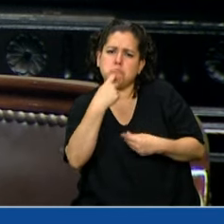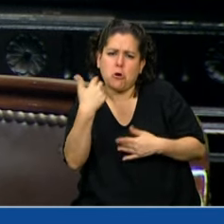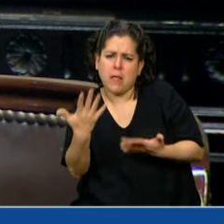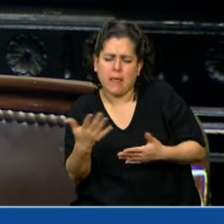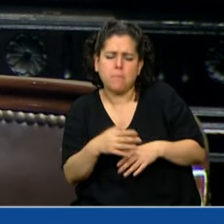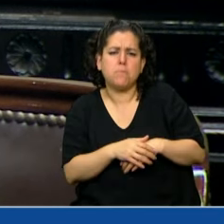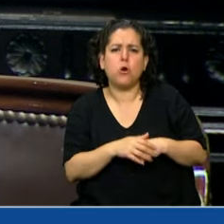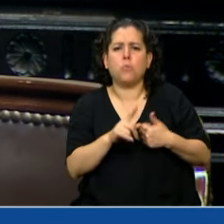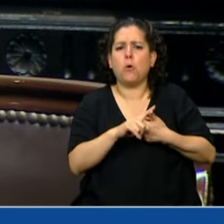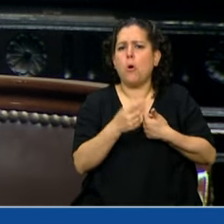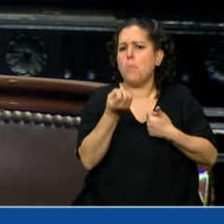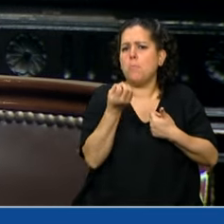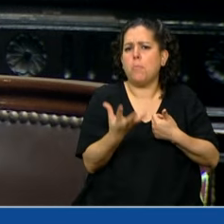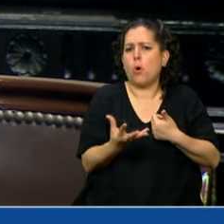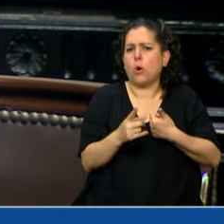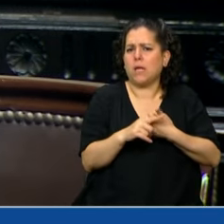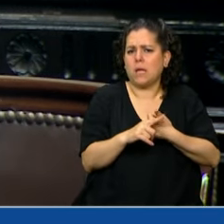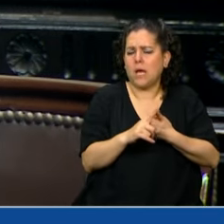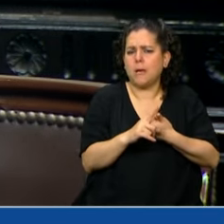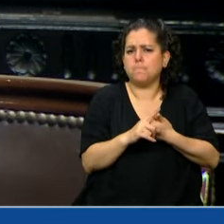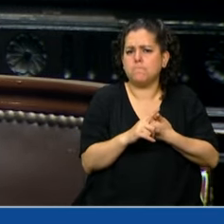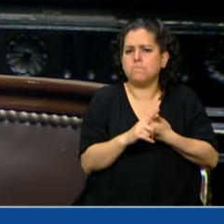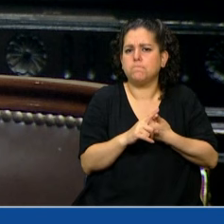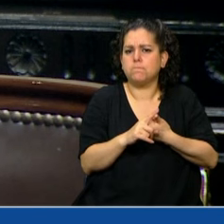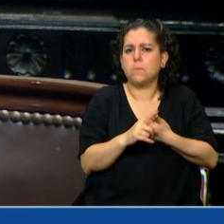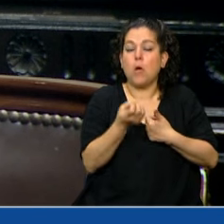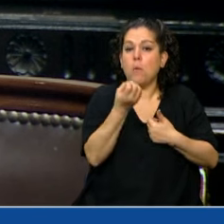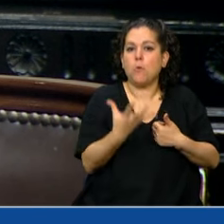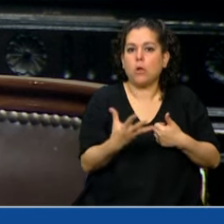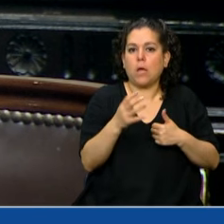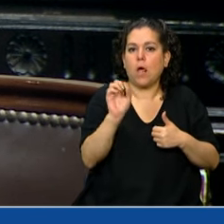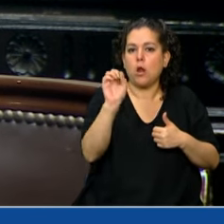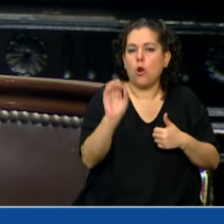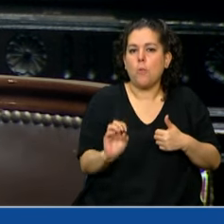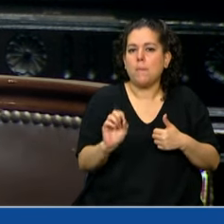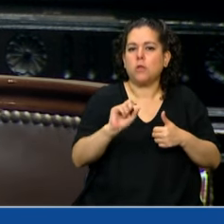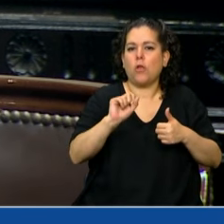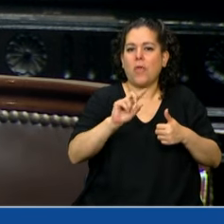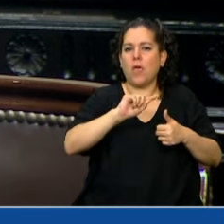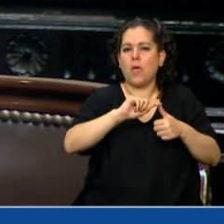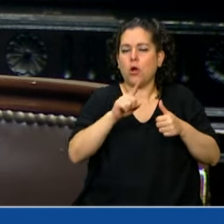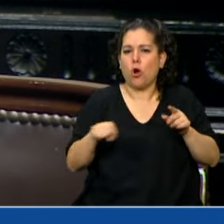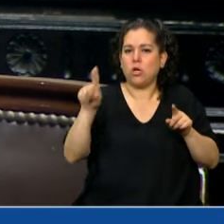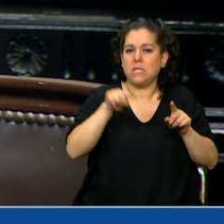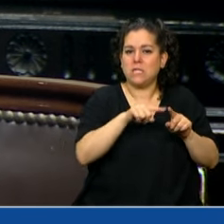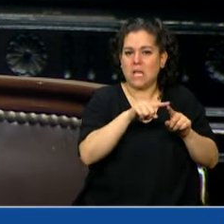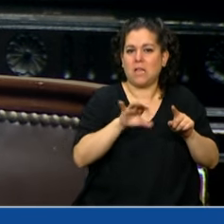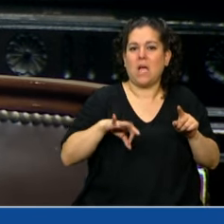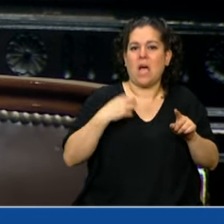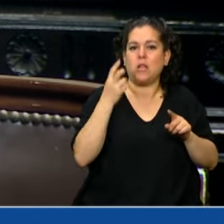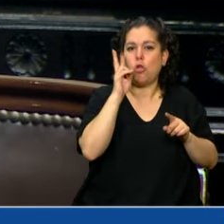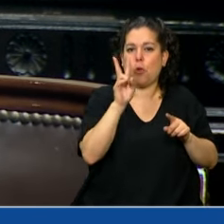ejemplo Por qué los nombramientos del conicet para el año